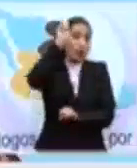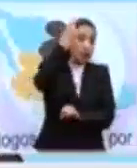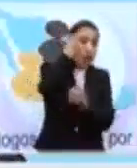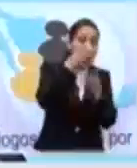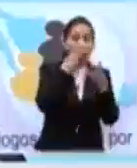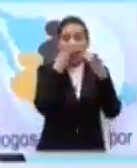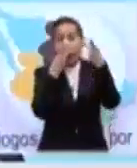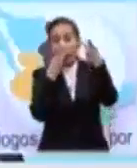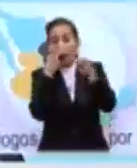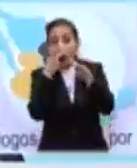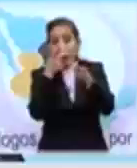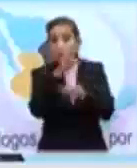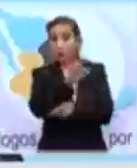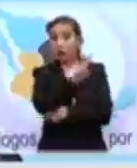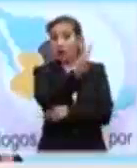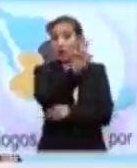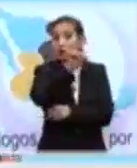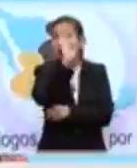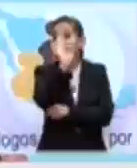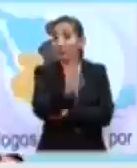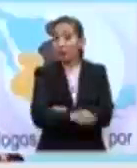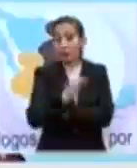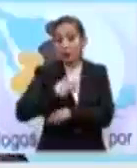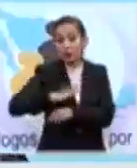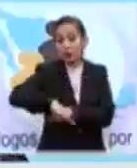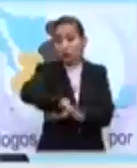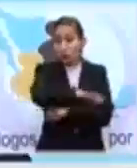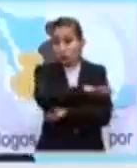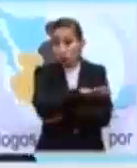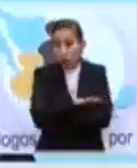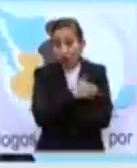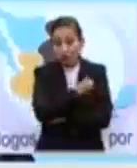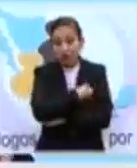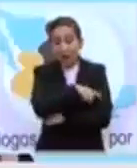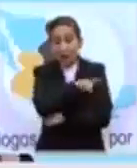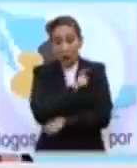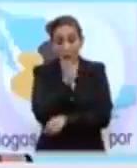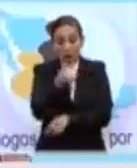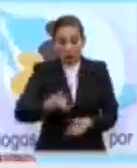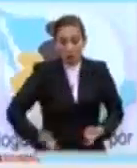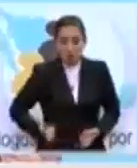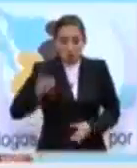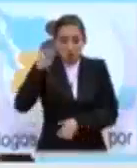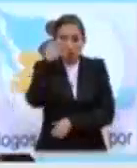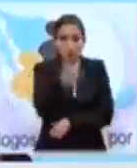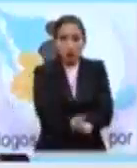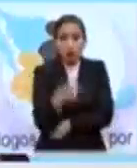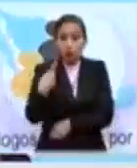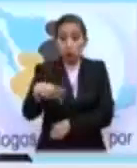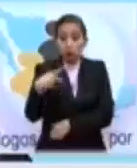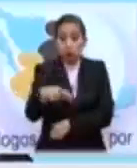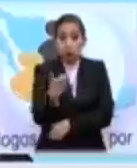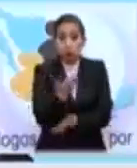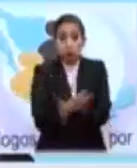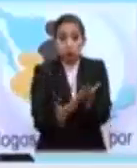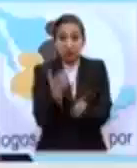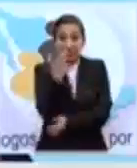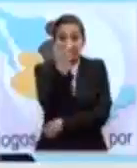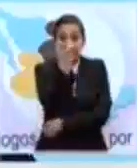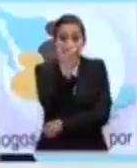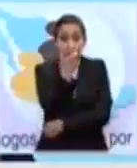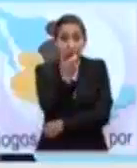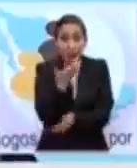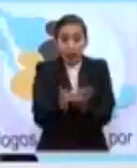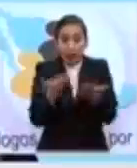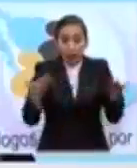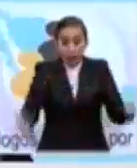cuando al día de hoy el 52% de los mexicanos la salud la paga de su propio bolsillo. Eso al día